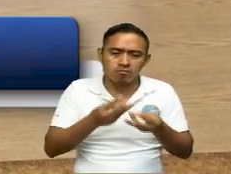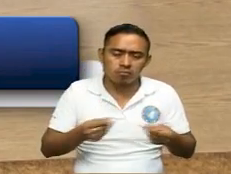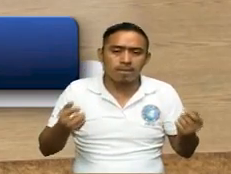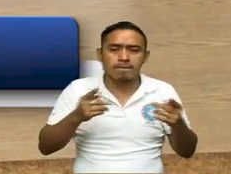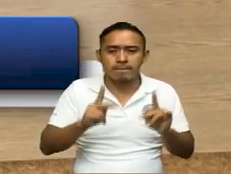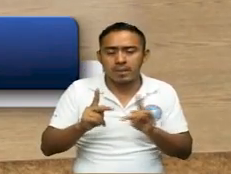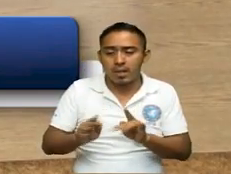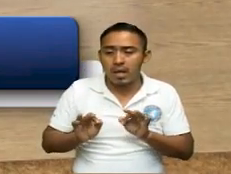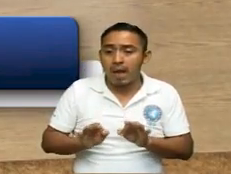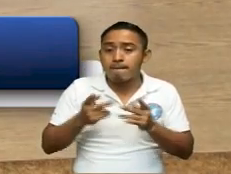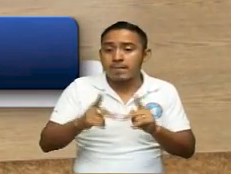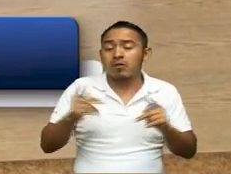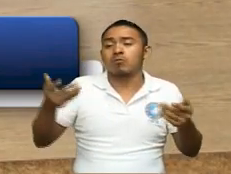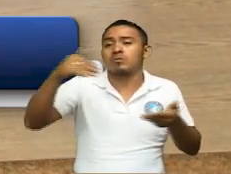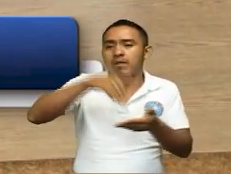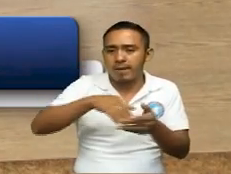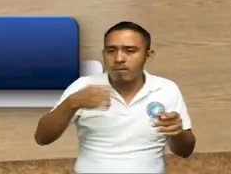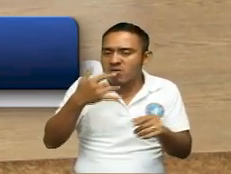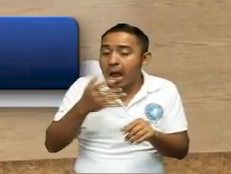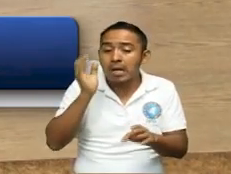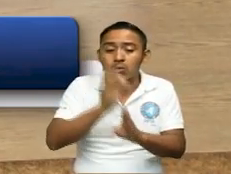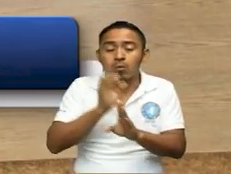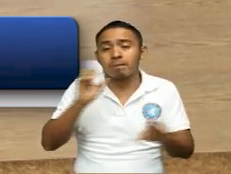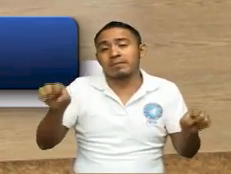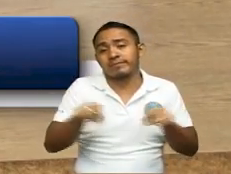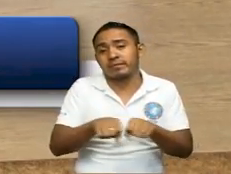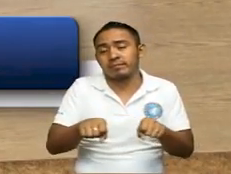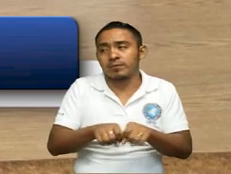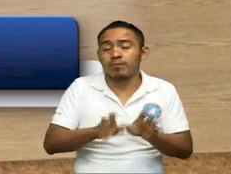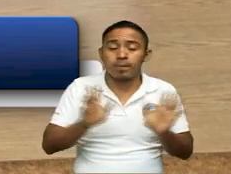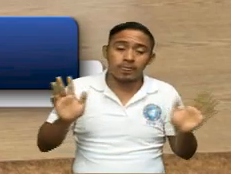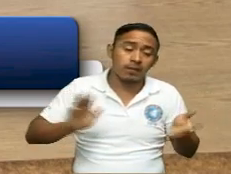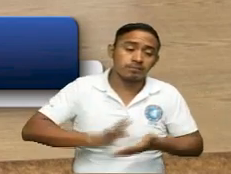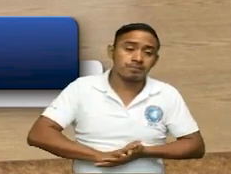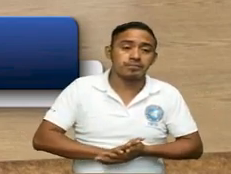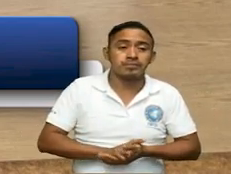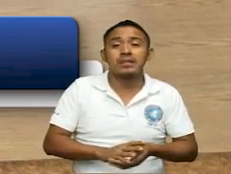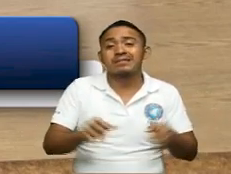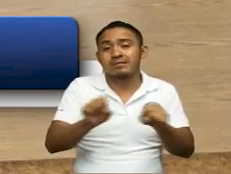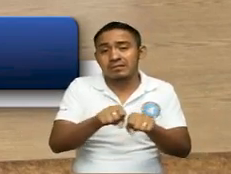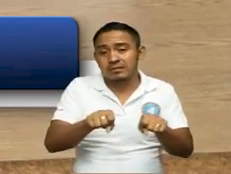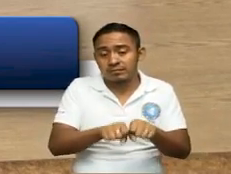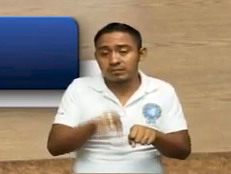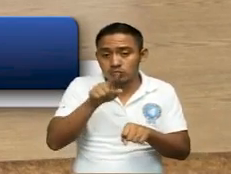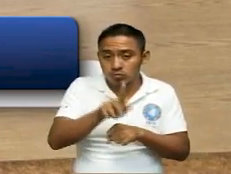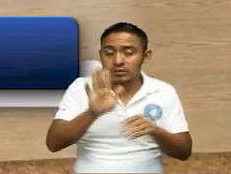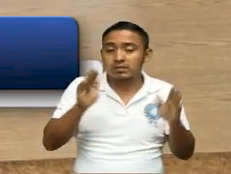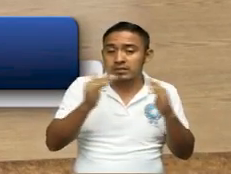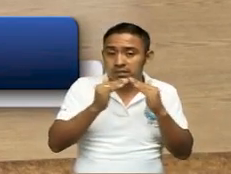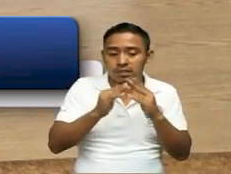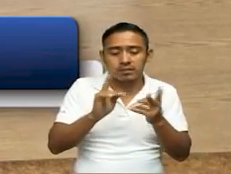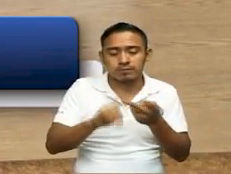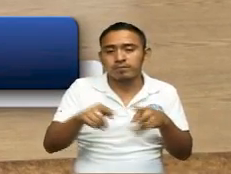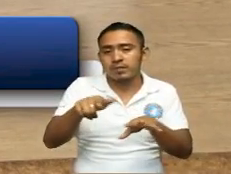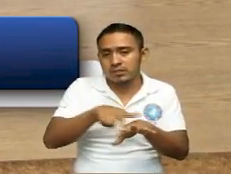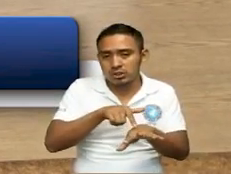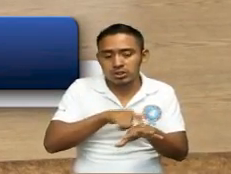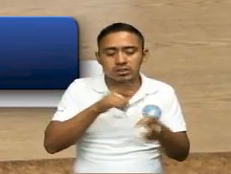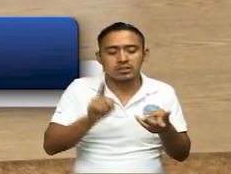viene nuevamente con el mismo cuadro. Entonces, ¿qué es importante decirle? Bueno, todo zapato que usted tenga en su casa, chinela,